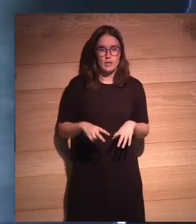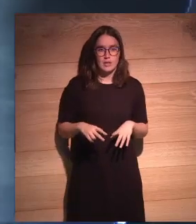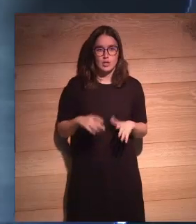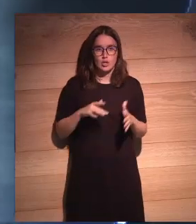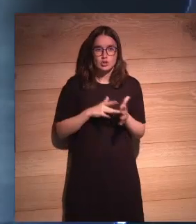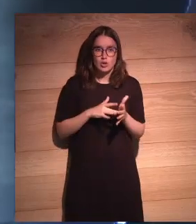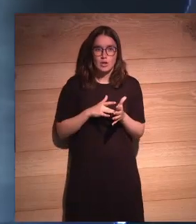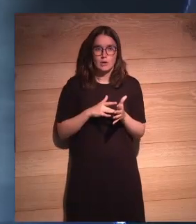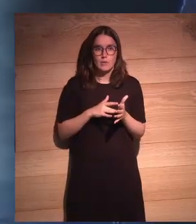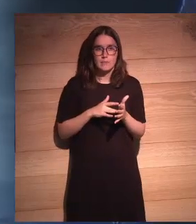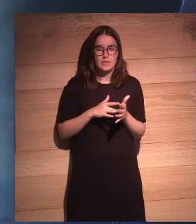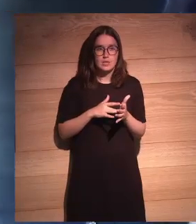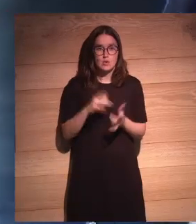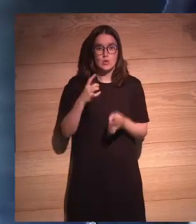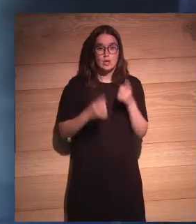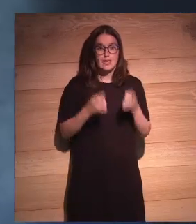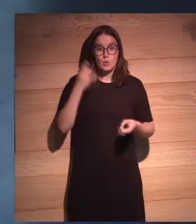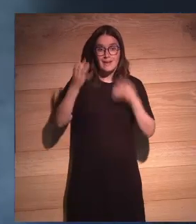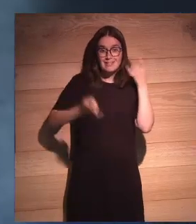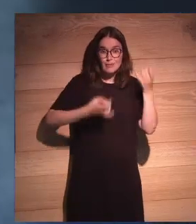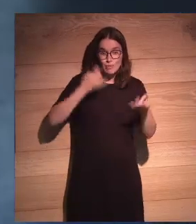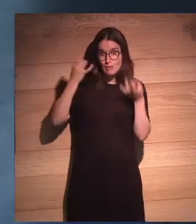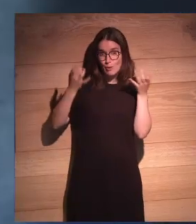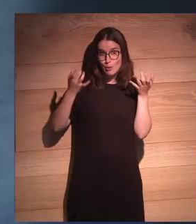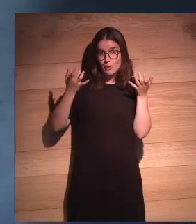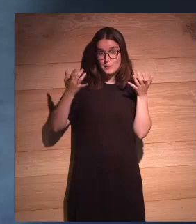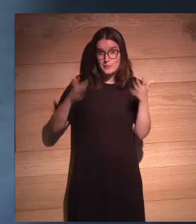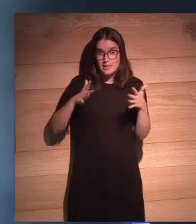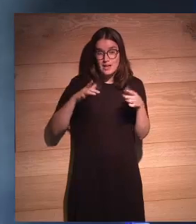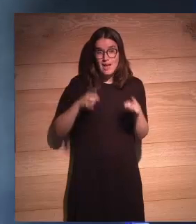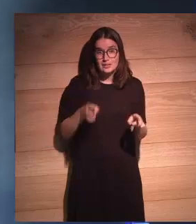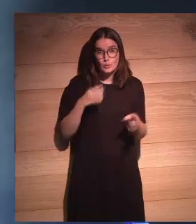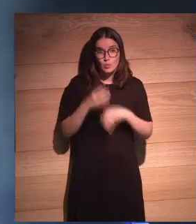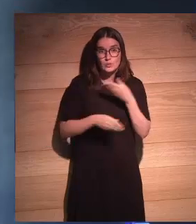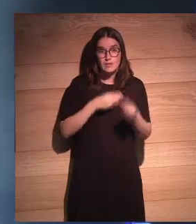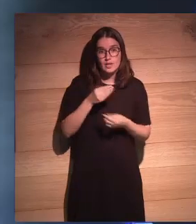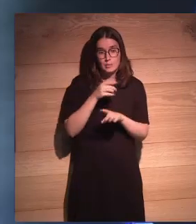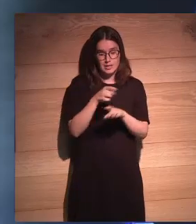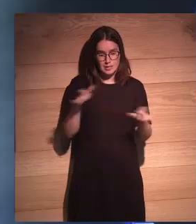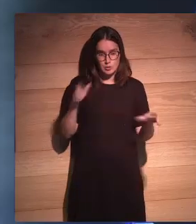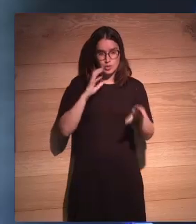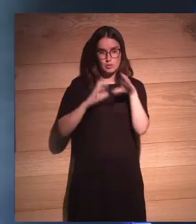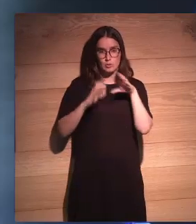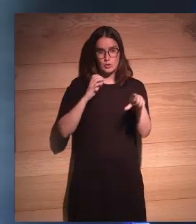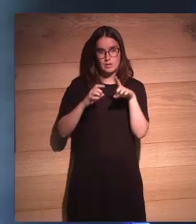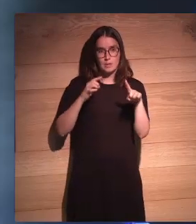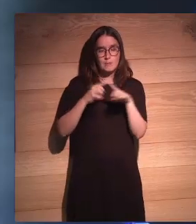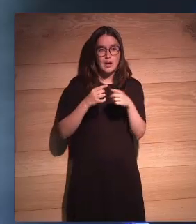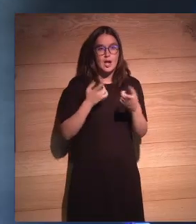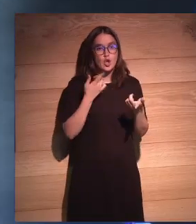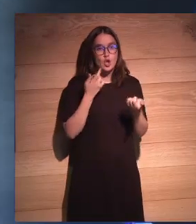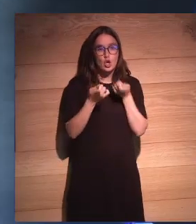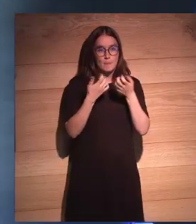se producen cuando hay cierta actividad, y eso utilizarlo para que la gente se comunique, para dirigir